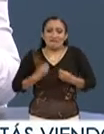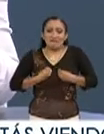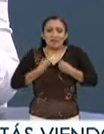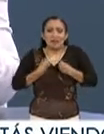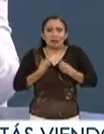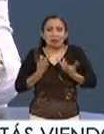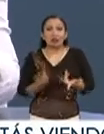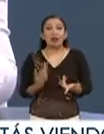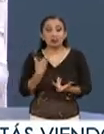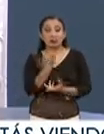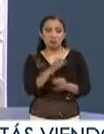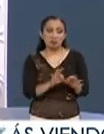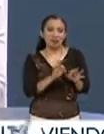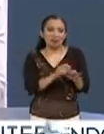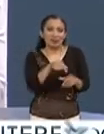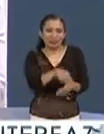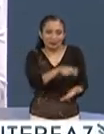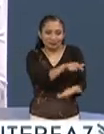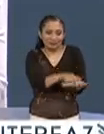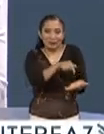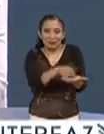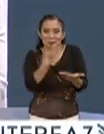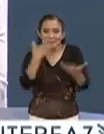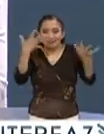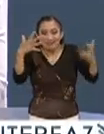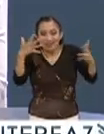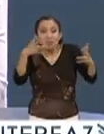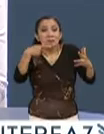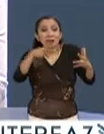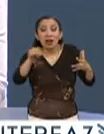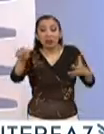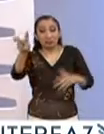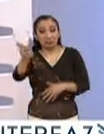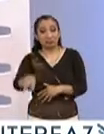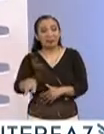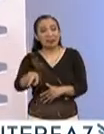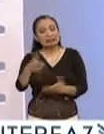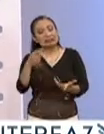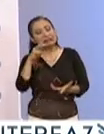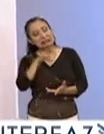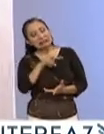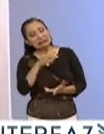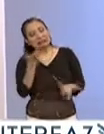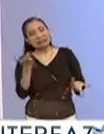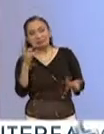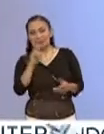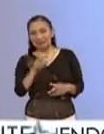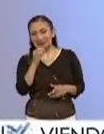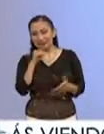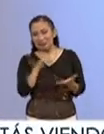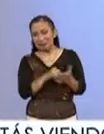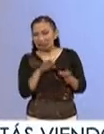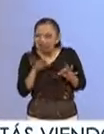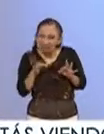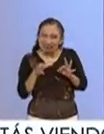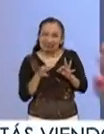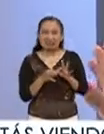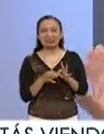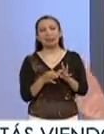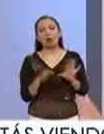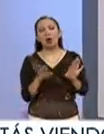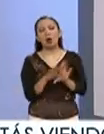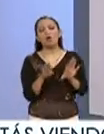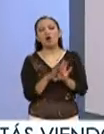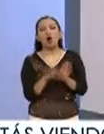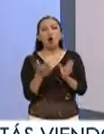como muy importante y muy plausible. Pero en realidad sí se tiene que establecer exactamente cómo